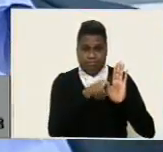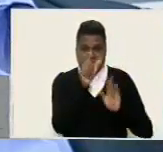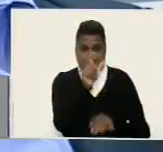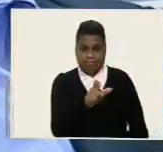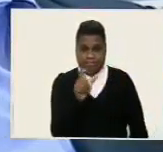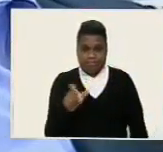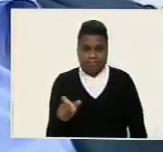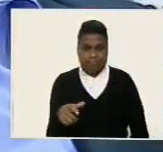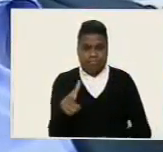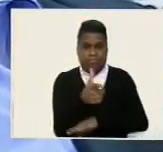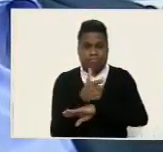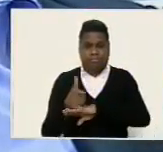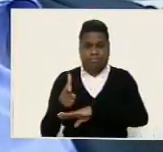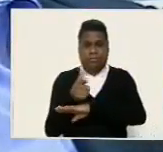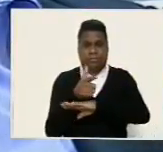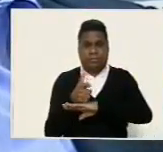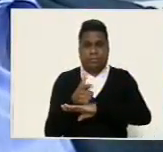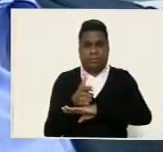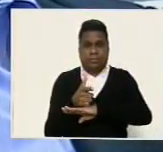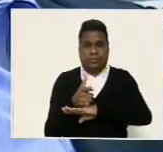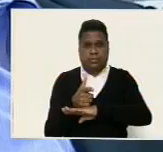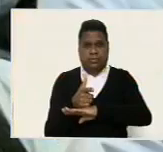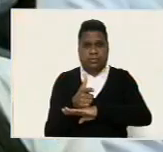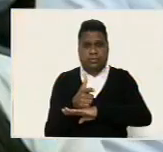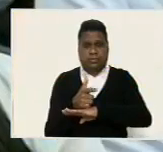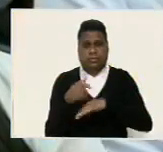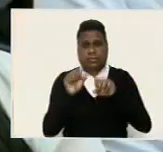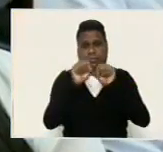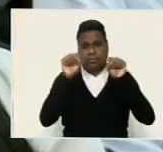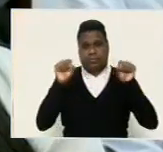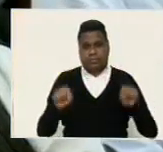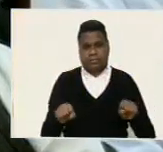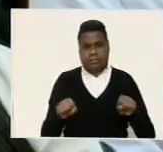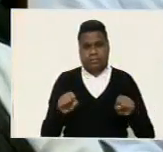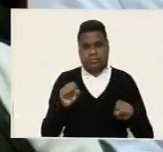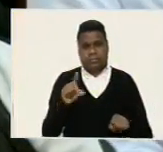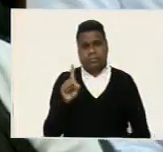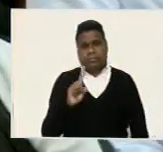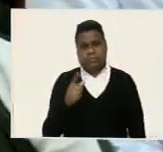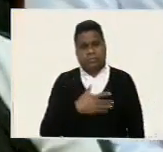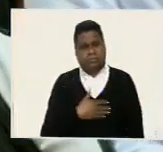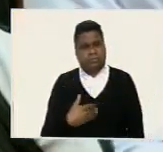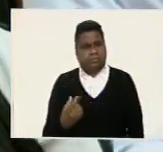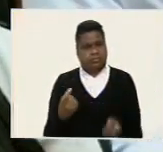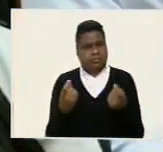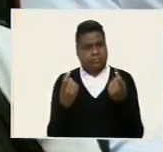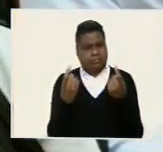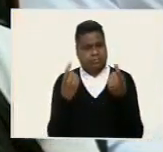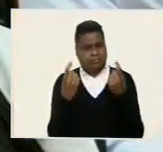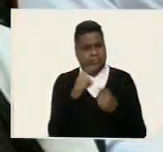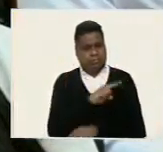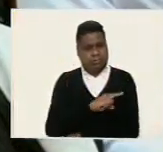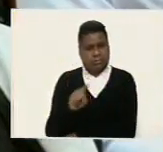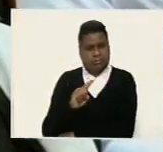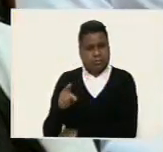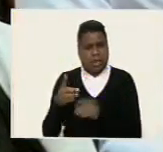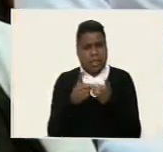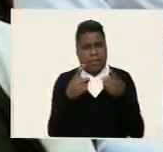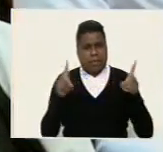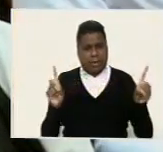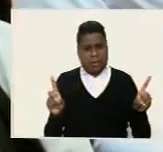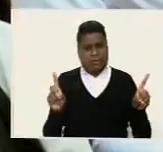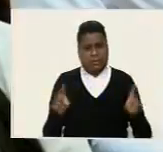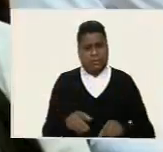estos gobiernos, a estos sistemas que nos quieren dar lecciones de democracia, nos quieren